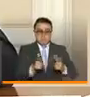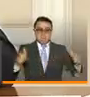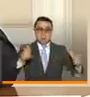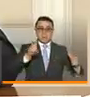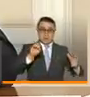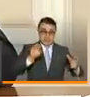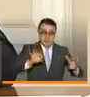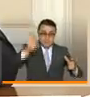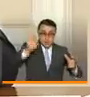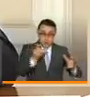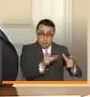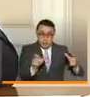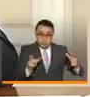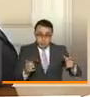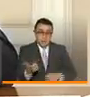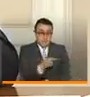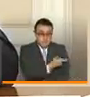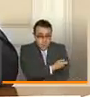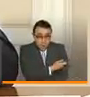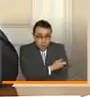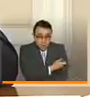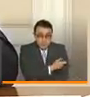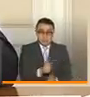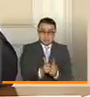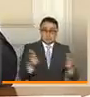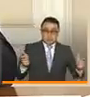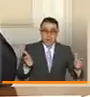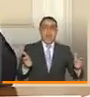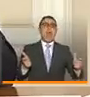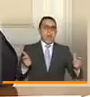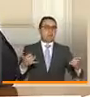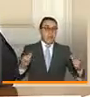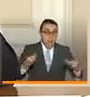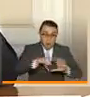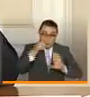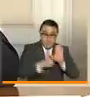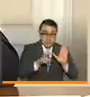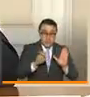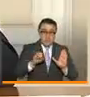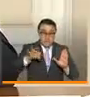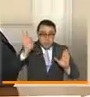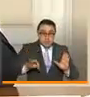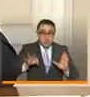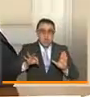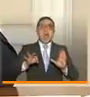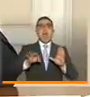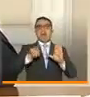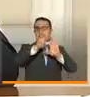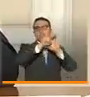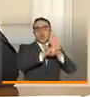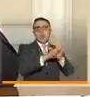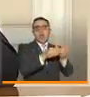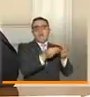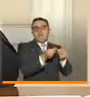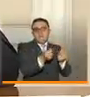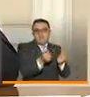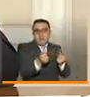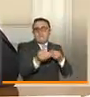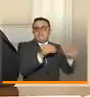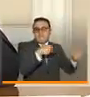rebaño, no vamos a poder visualizar la posibilidad de reducir o disminuir